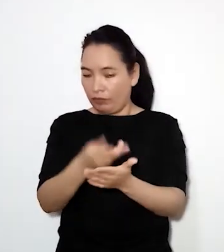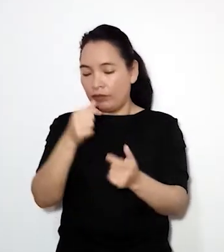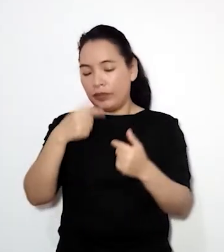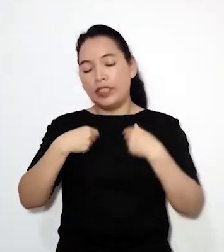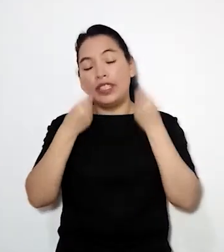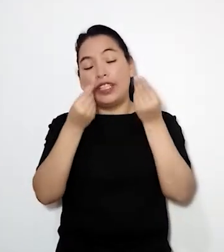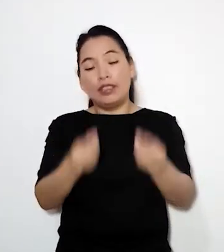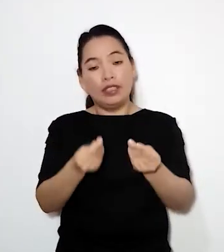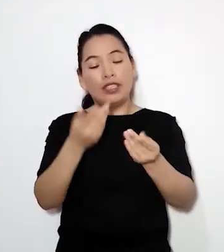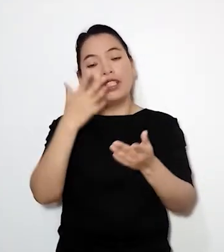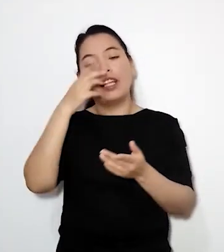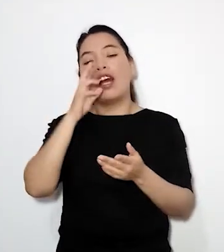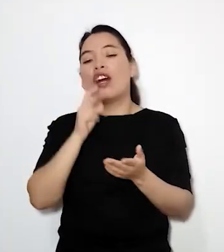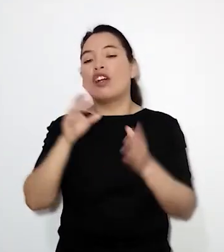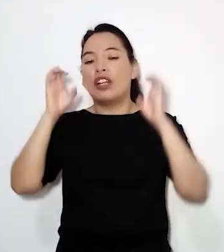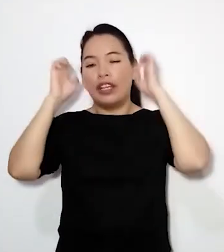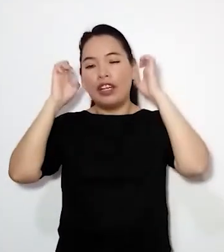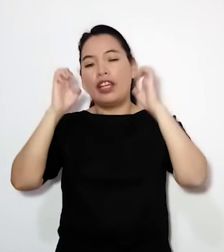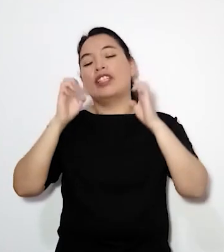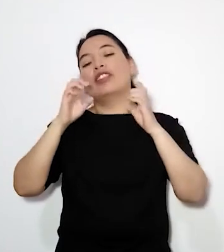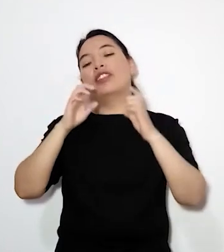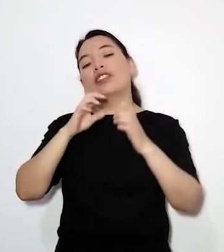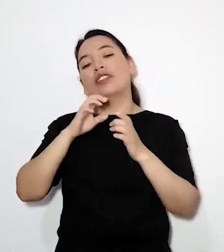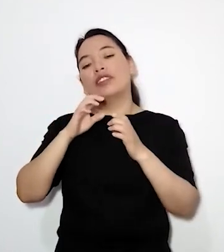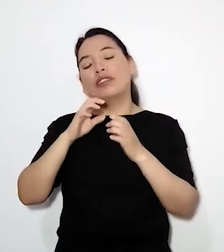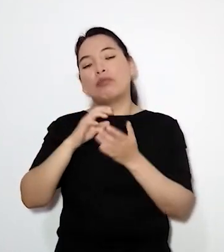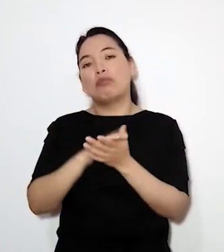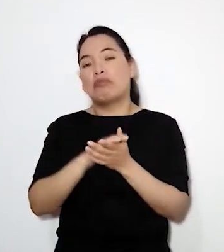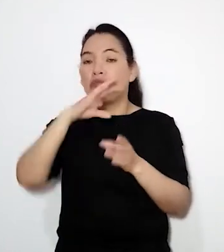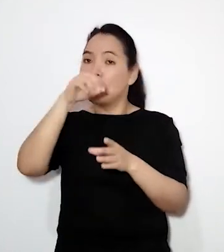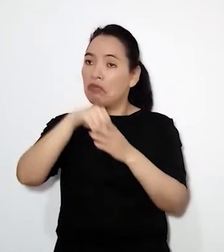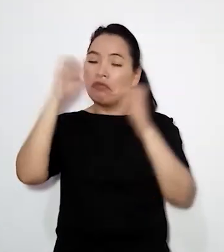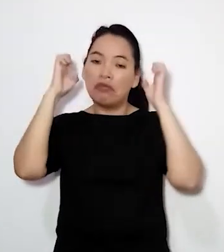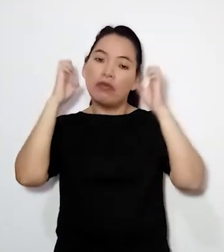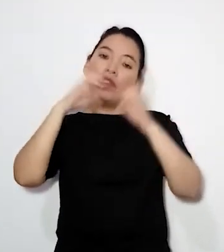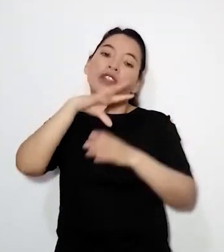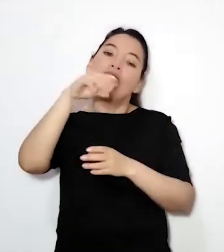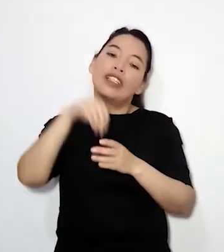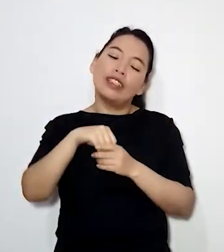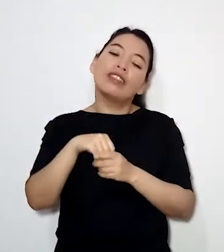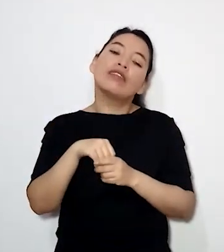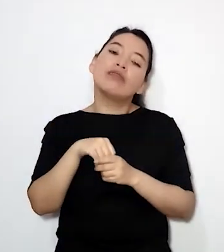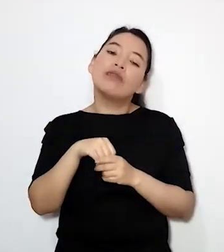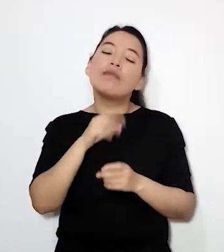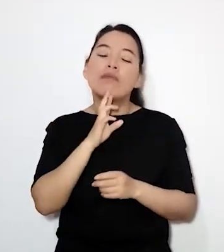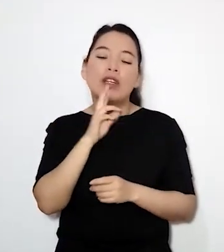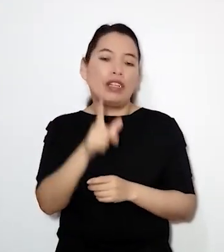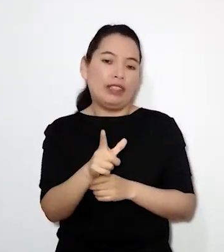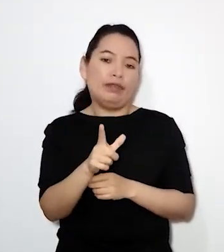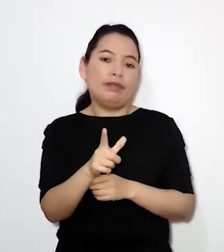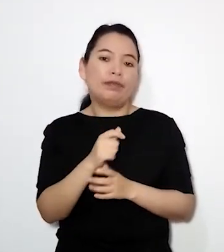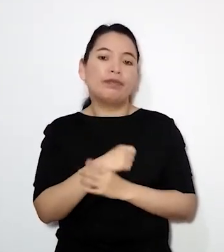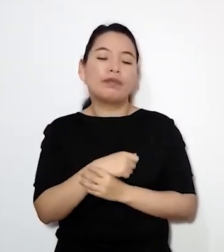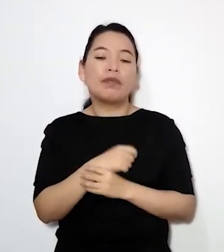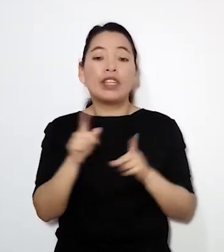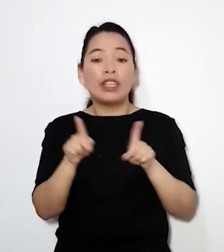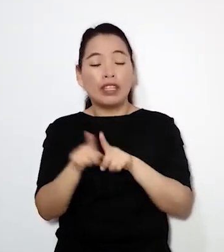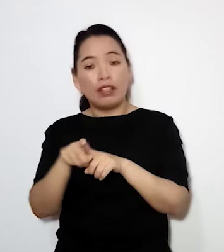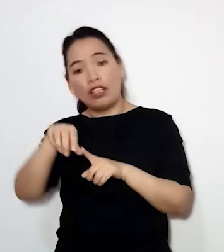de las personas con discapacidad como de otros colectivos vulnerables. Así pues, este